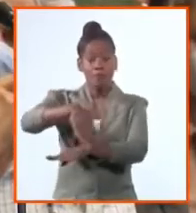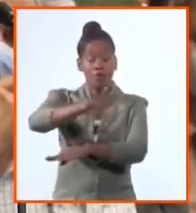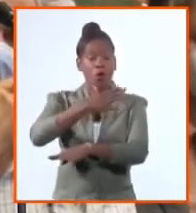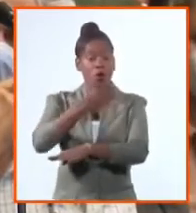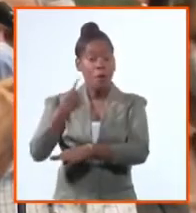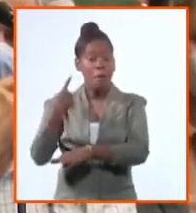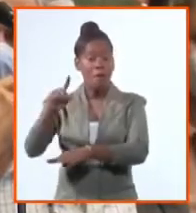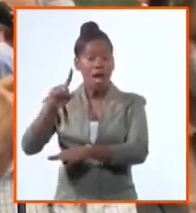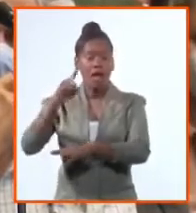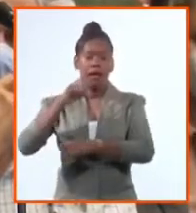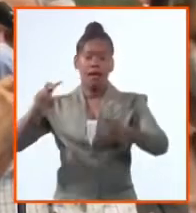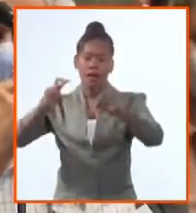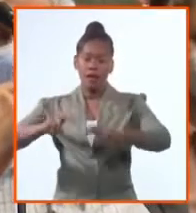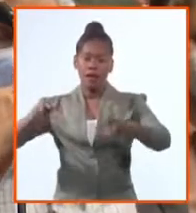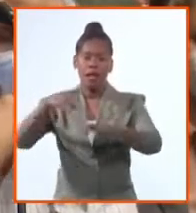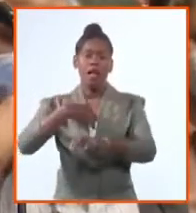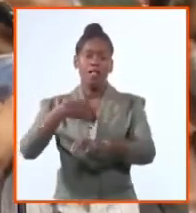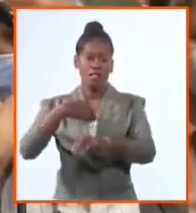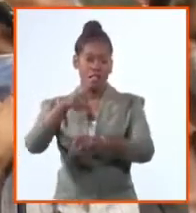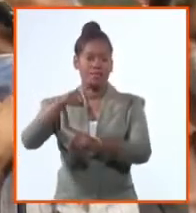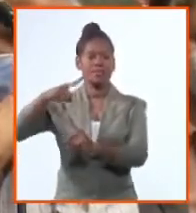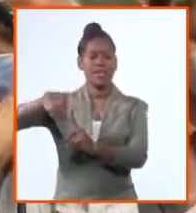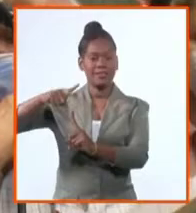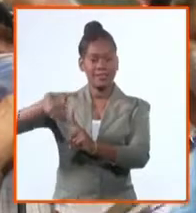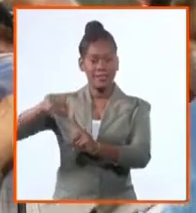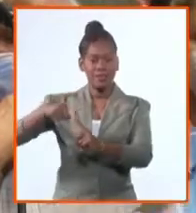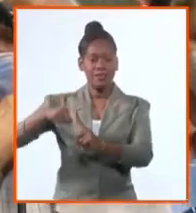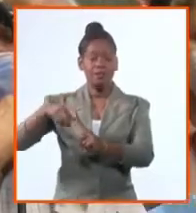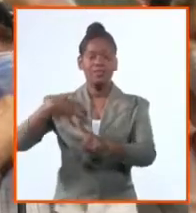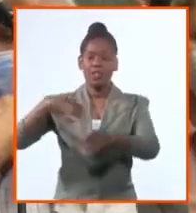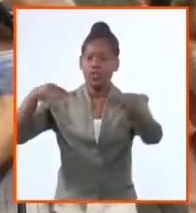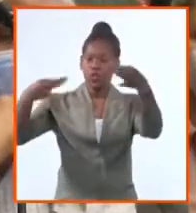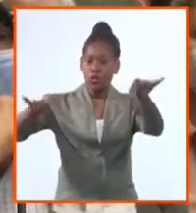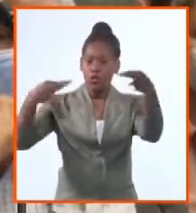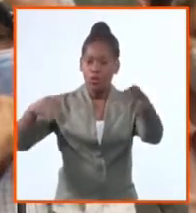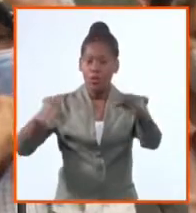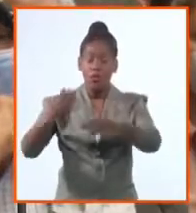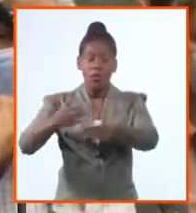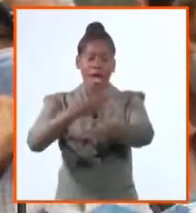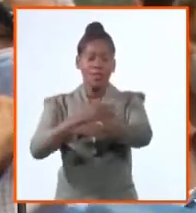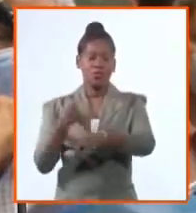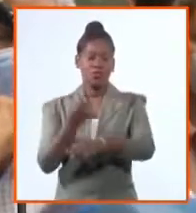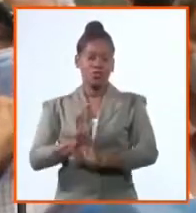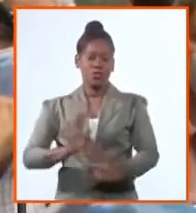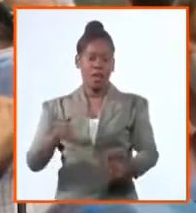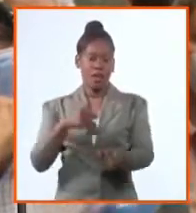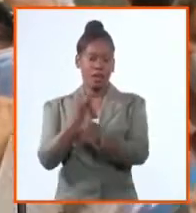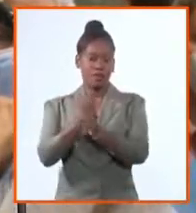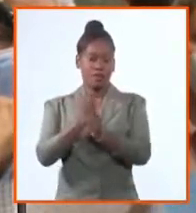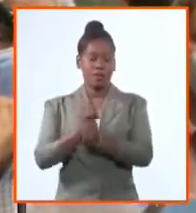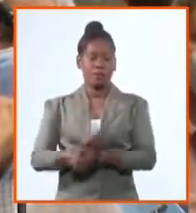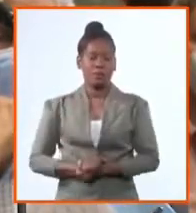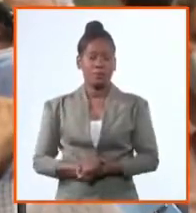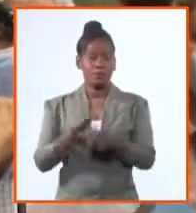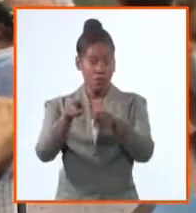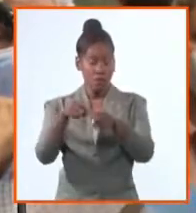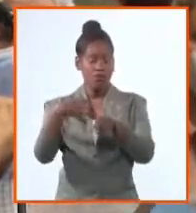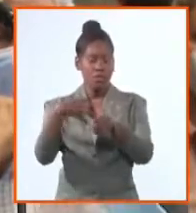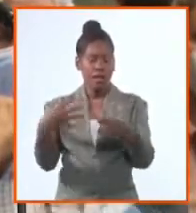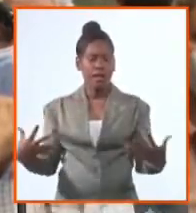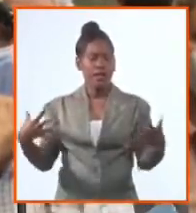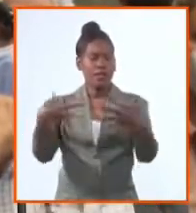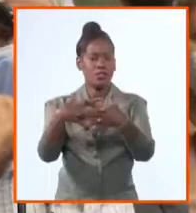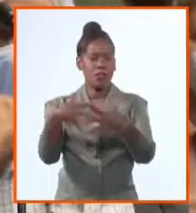transformar digitalmente el país. Y esto entonces lo uno con la producción de alimentos. Y con